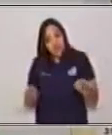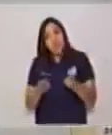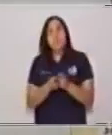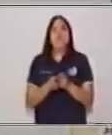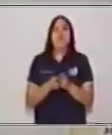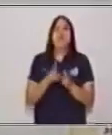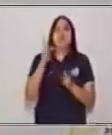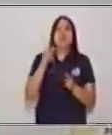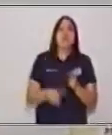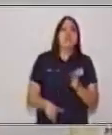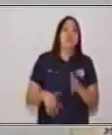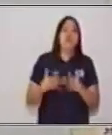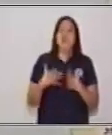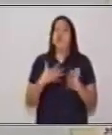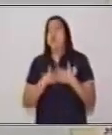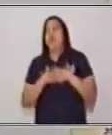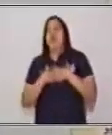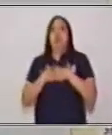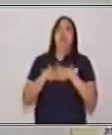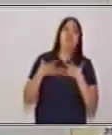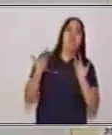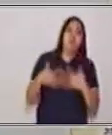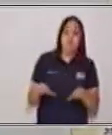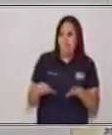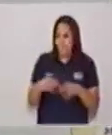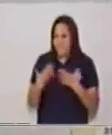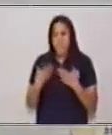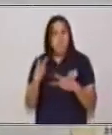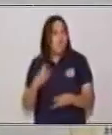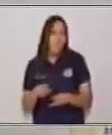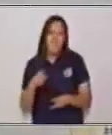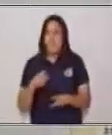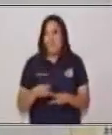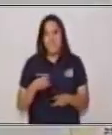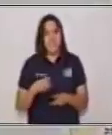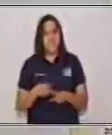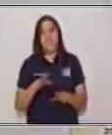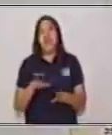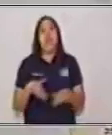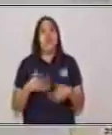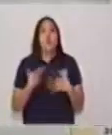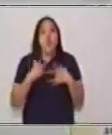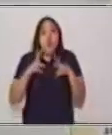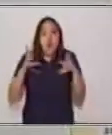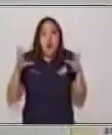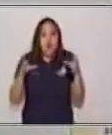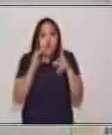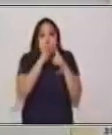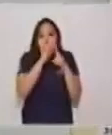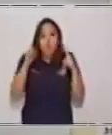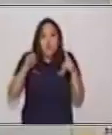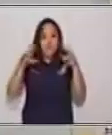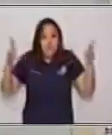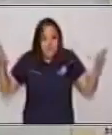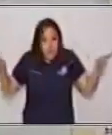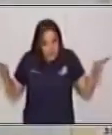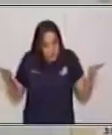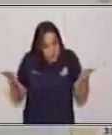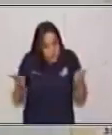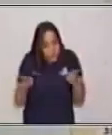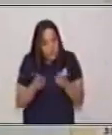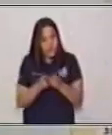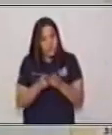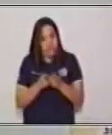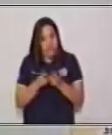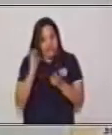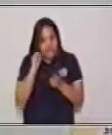el mundo se siente asustado. ¿Cómo yo voy a realizar el análisis de la micro? Porque ahora es llegar a la oración hasta su mínima expresión.